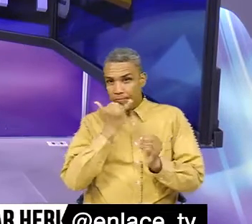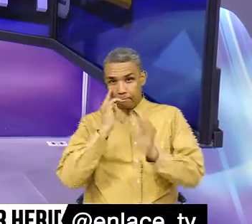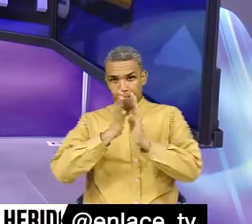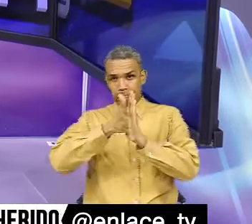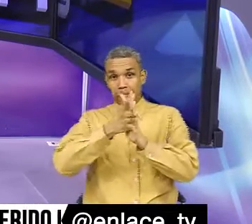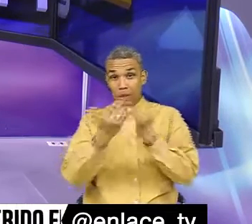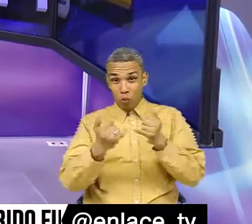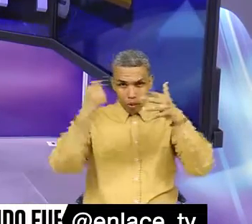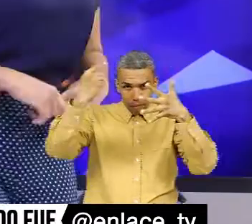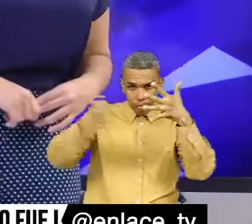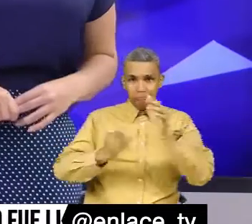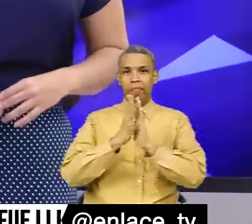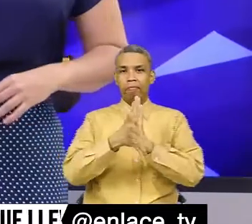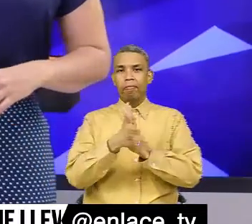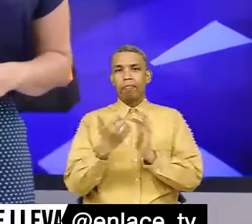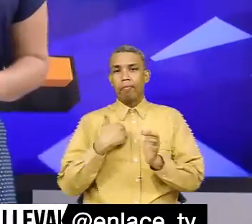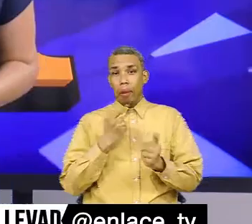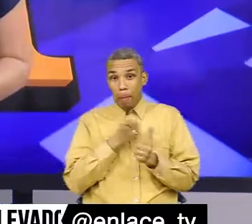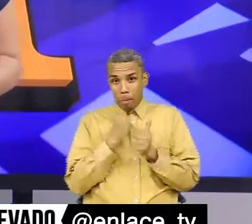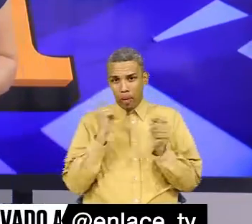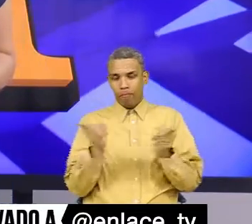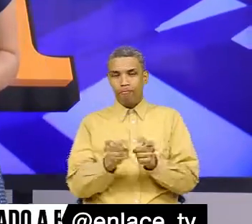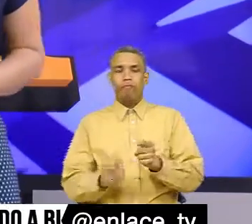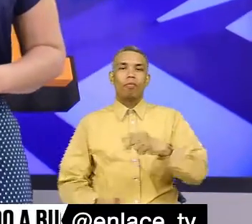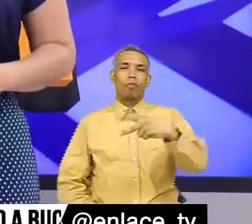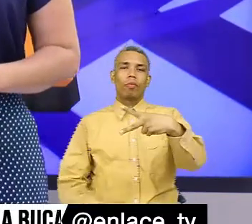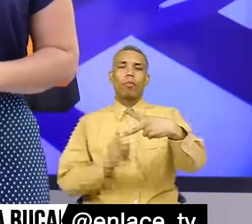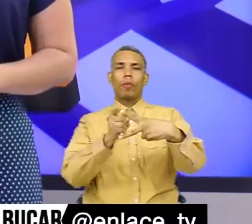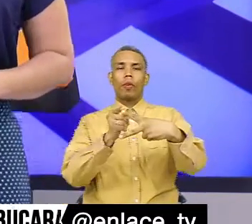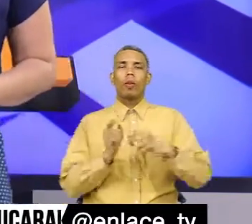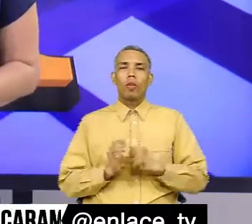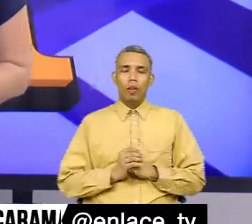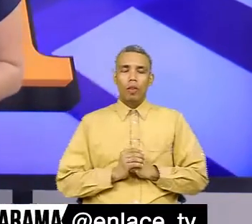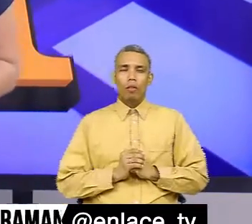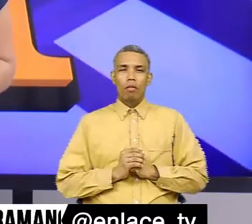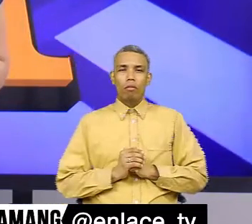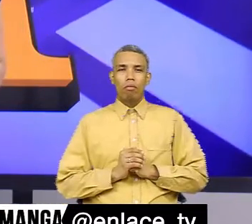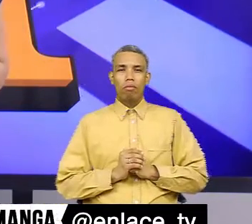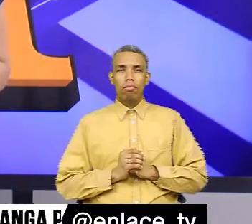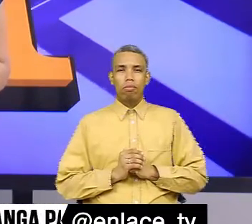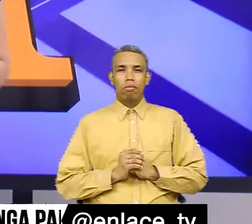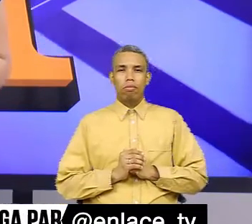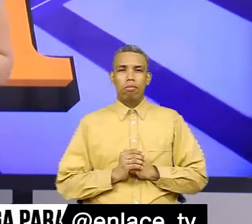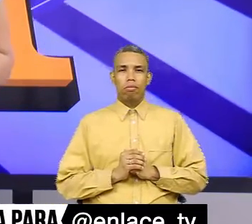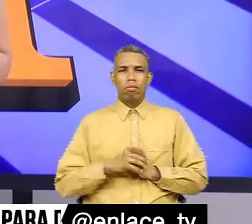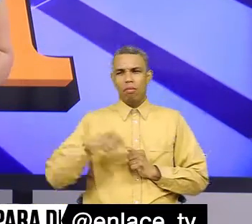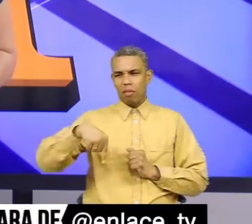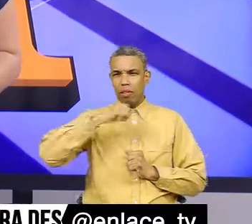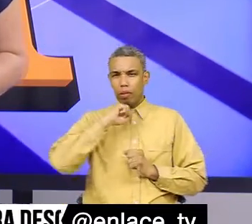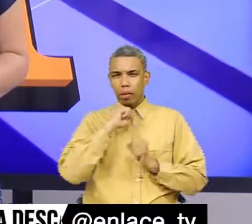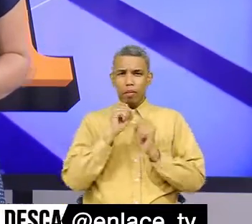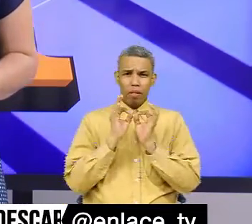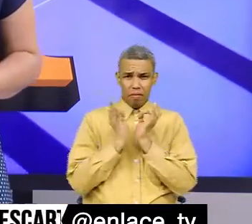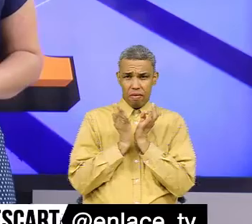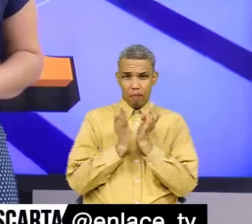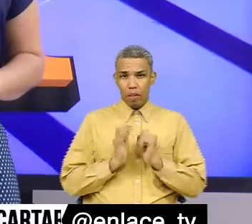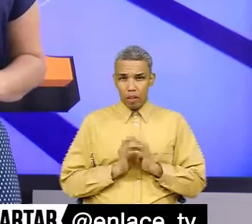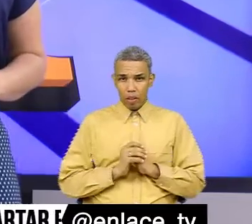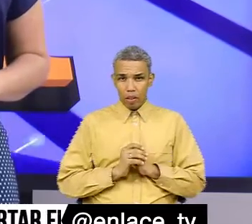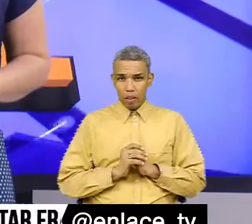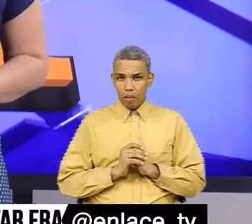nuestros titulares. Una familia denuncia en Barranca Bermeja presunta negligencia médica en la atención de